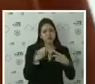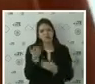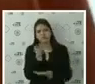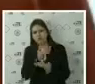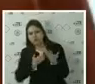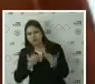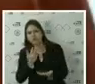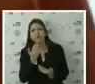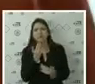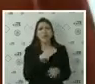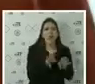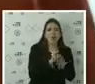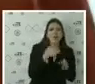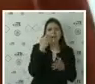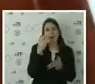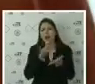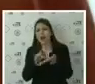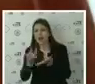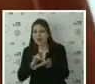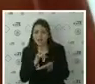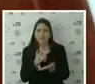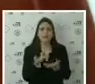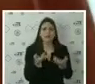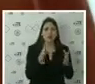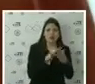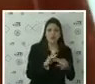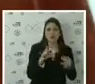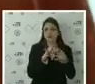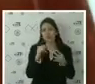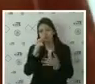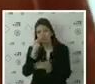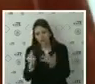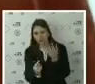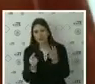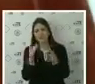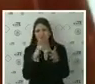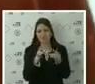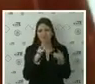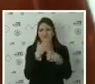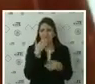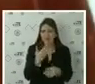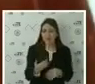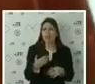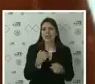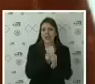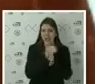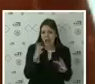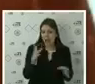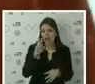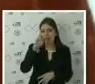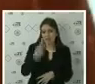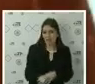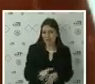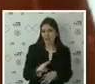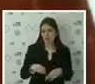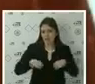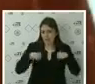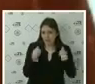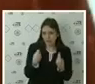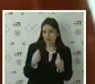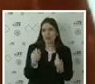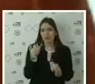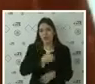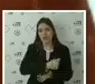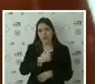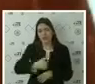decirlo, decencia de sentarse y poner posicionamientos muy claros sin mayor argumento que es la realidad y la posición de todos y cada uno